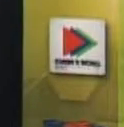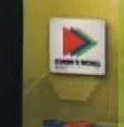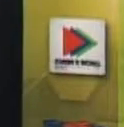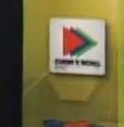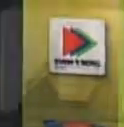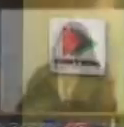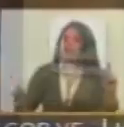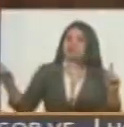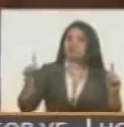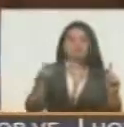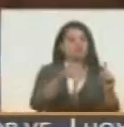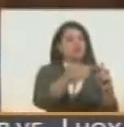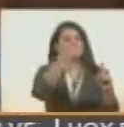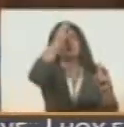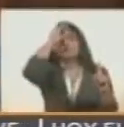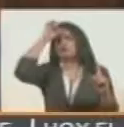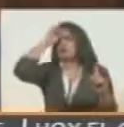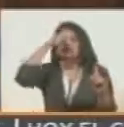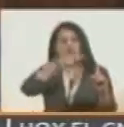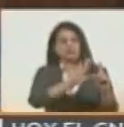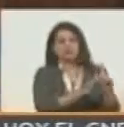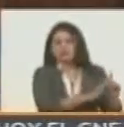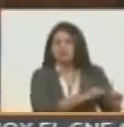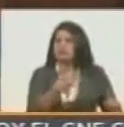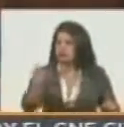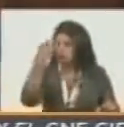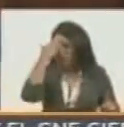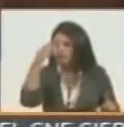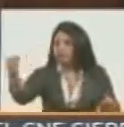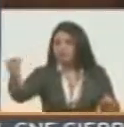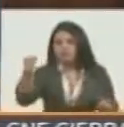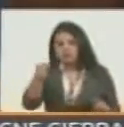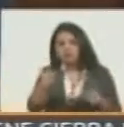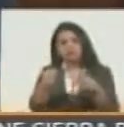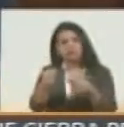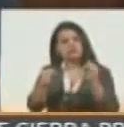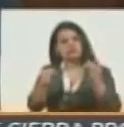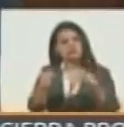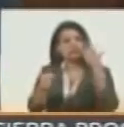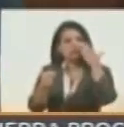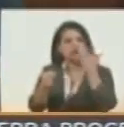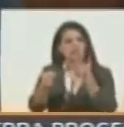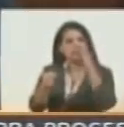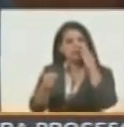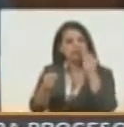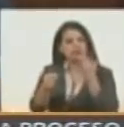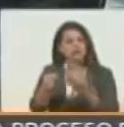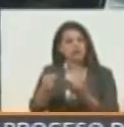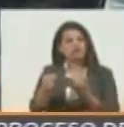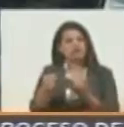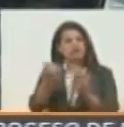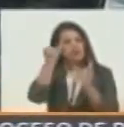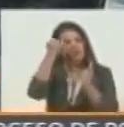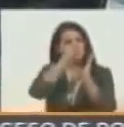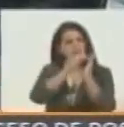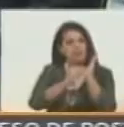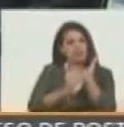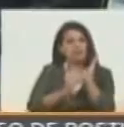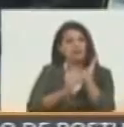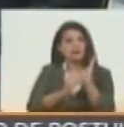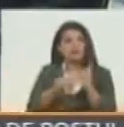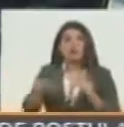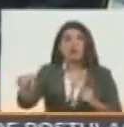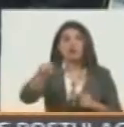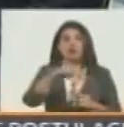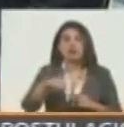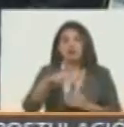Estado venezolana de televisión. Se genera información importante a esta hora. Por eso es que les queda pocas horas a